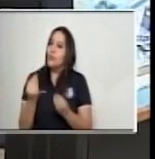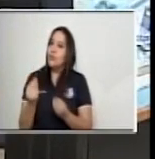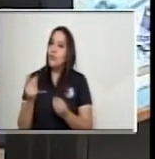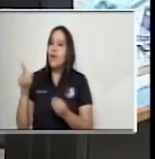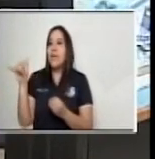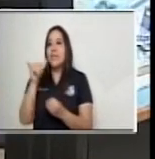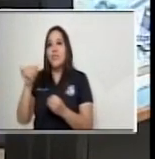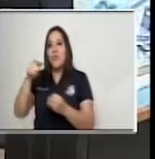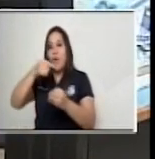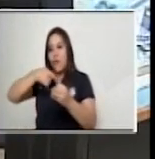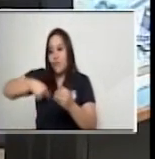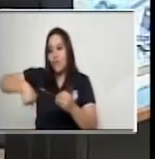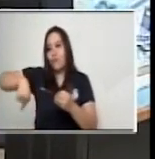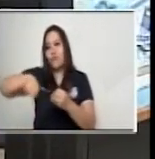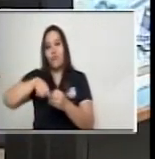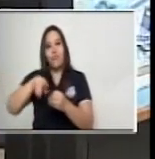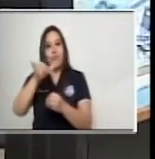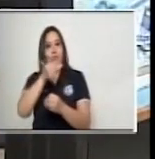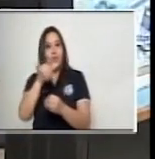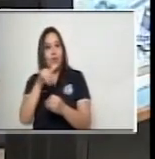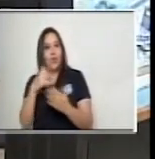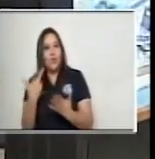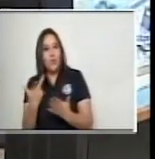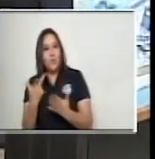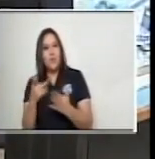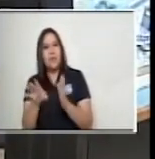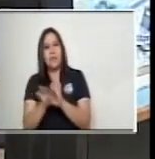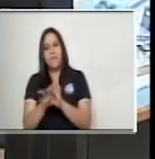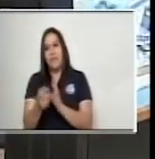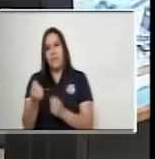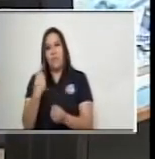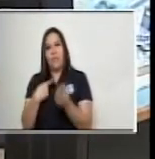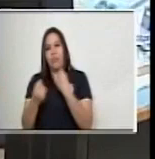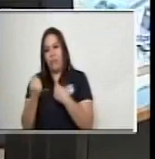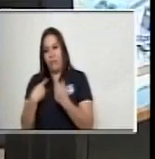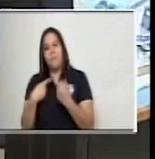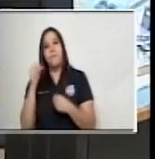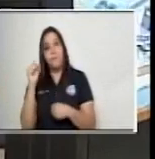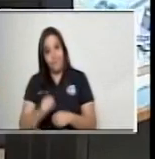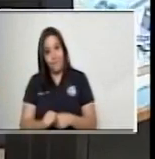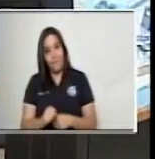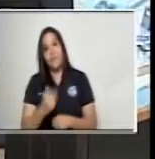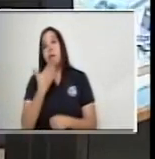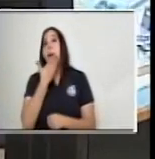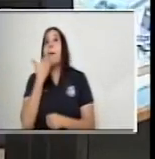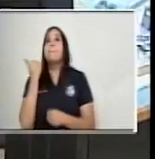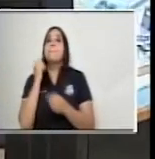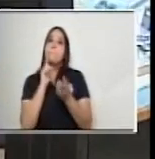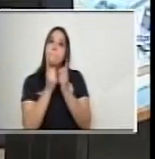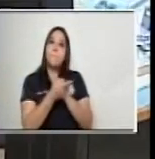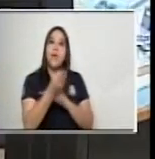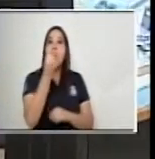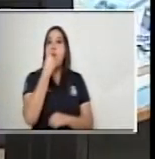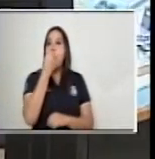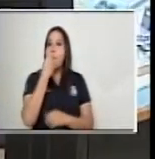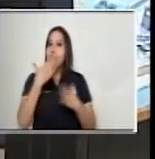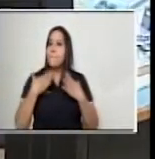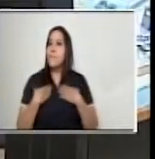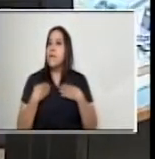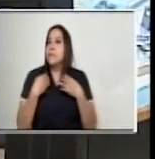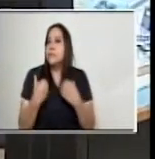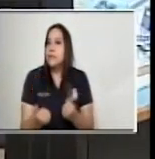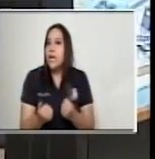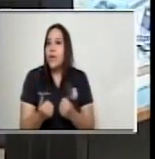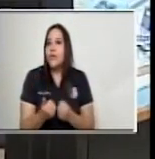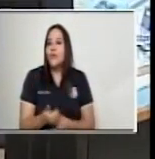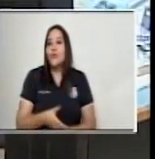de malos hábitos que gradualmente nos enferma. Comiendo sano, manteniéndonos hidratados y